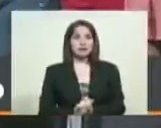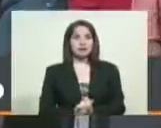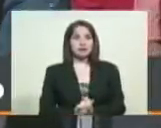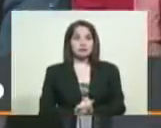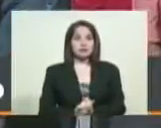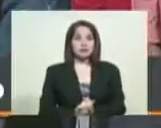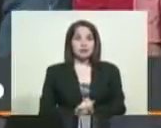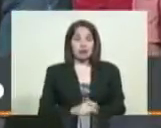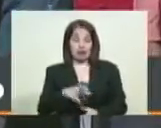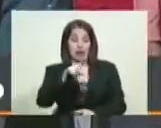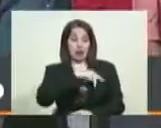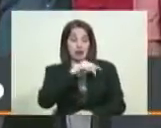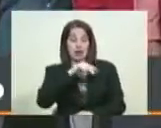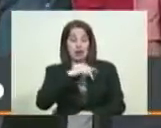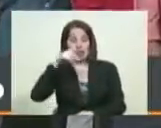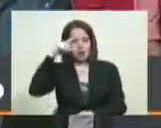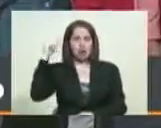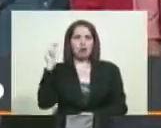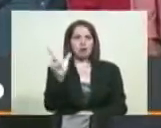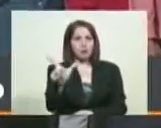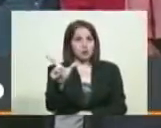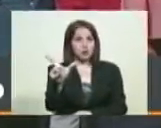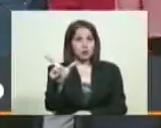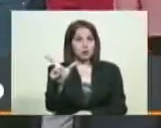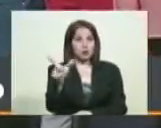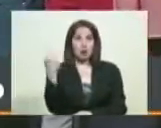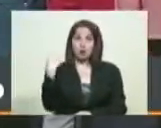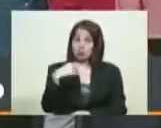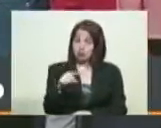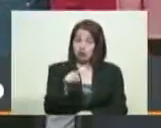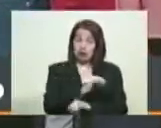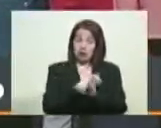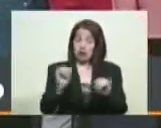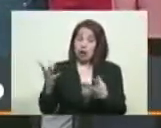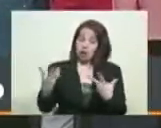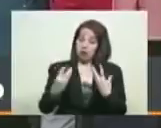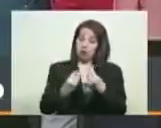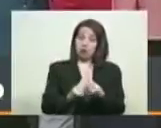Saquen el carné del Partido Socialista los que lo tengan.